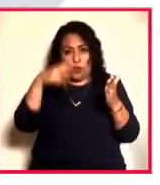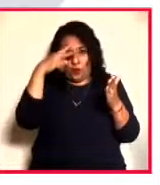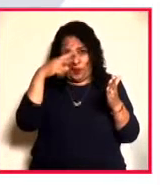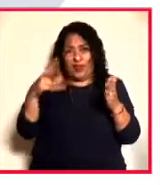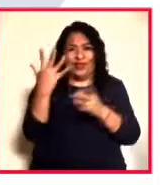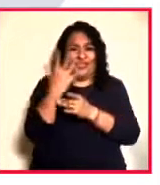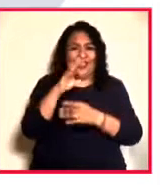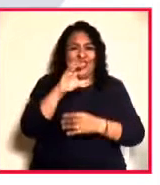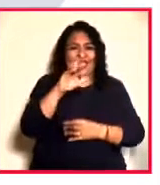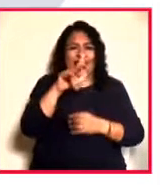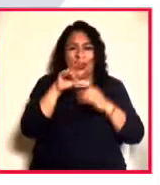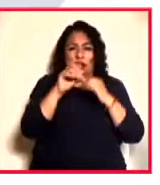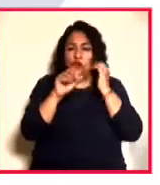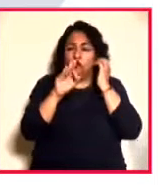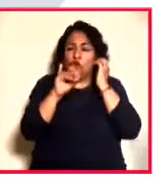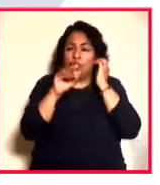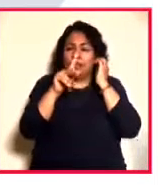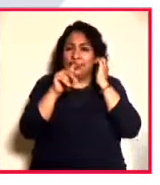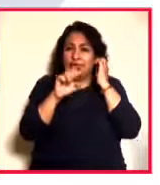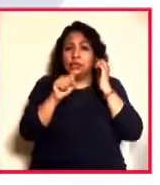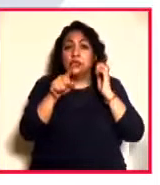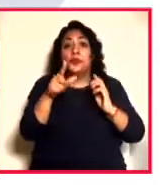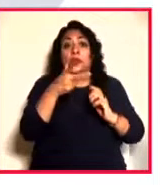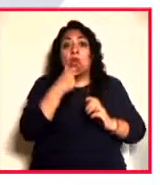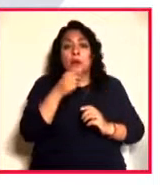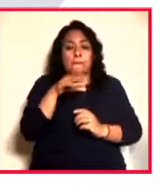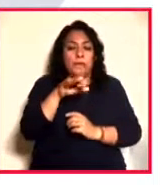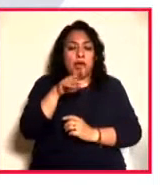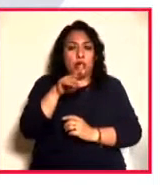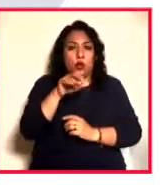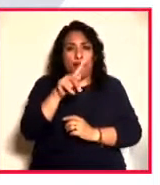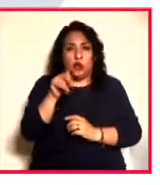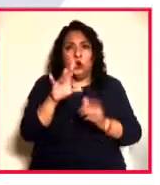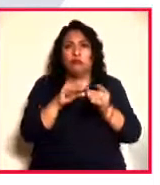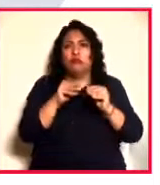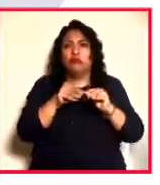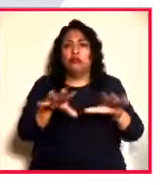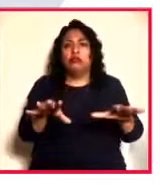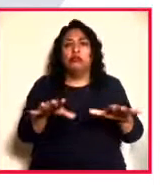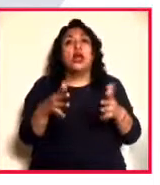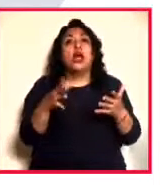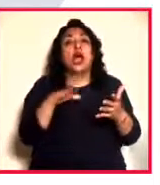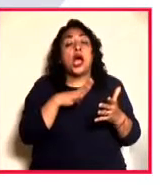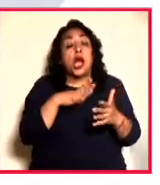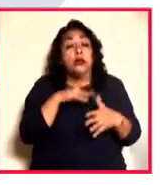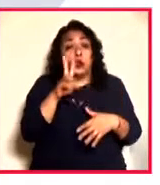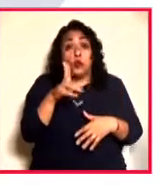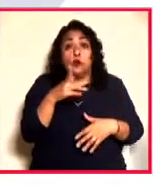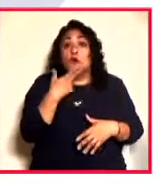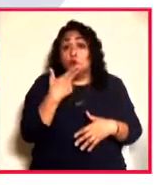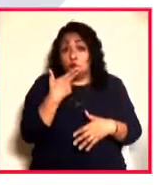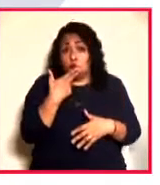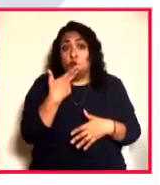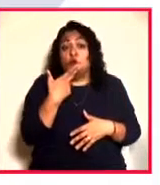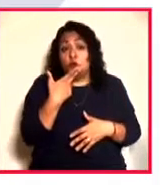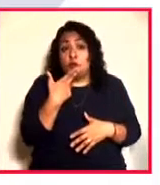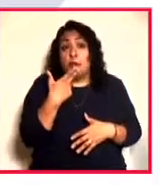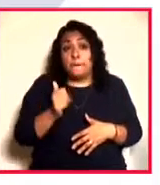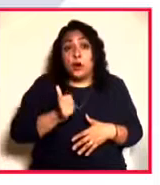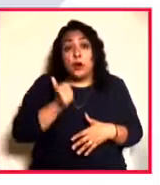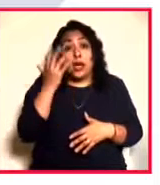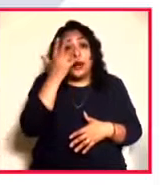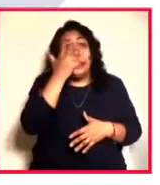Fuentes, el poeta Marco Antonio Campos publicó un muy útil y muy